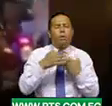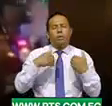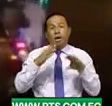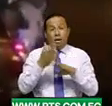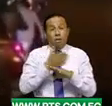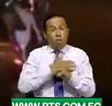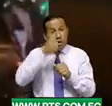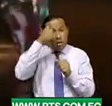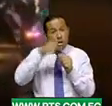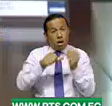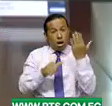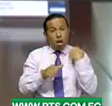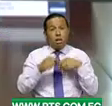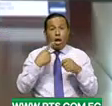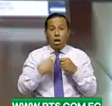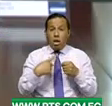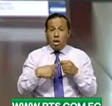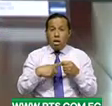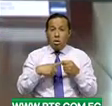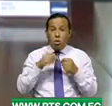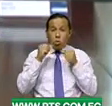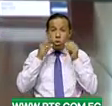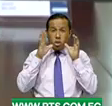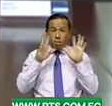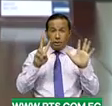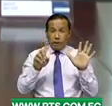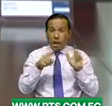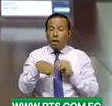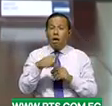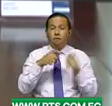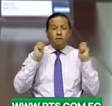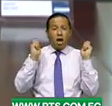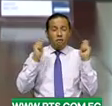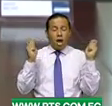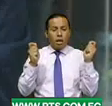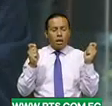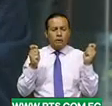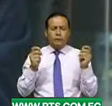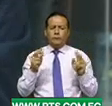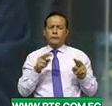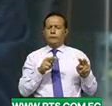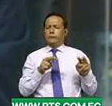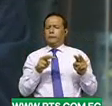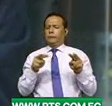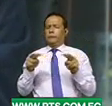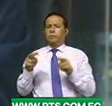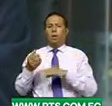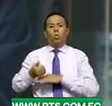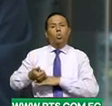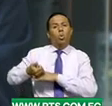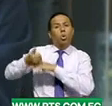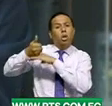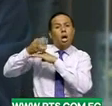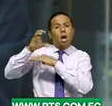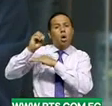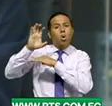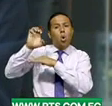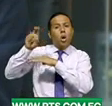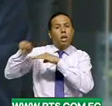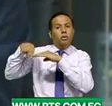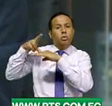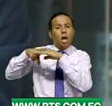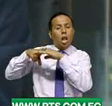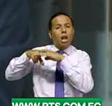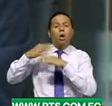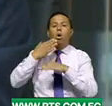Quito como en otras, hace que las autoridades tomen medidas radicales. No vamos a hacer exhortos a los GATS, sino